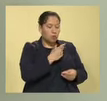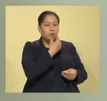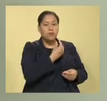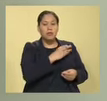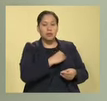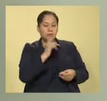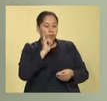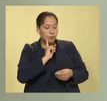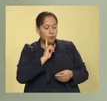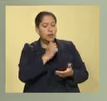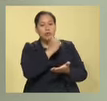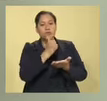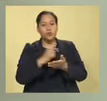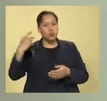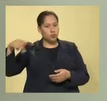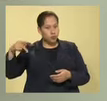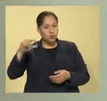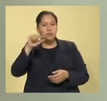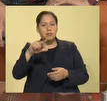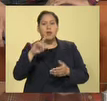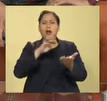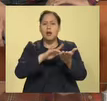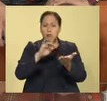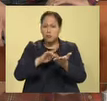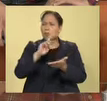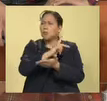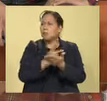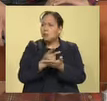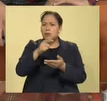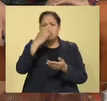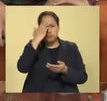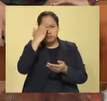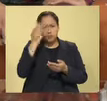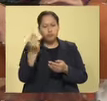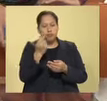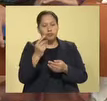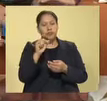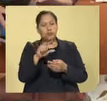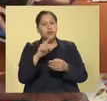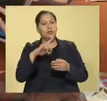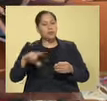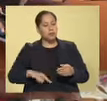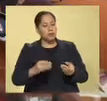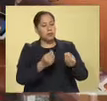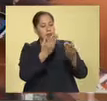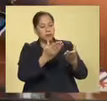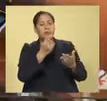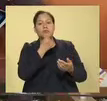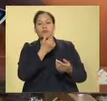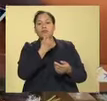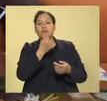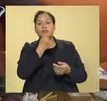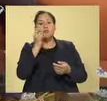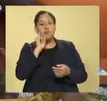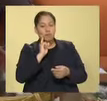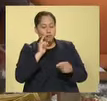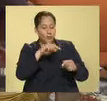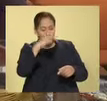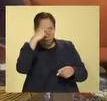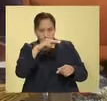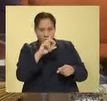Hijas de la Ciudad. Apóyense, chequen estos servicios que el gobierno presta y niños y niñas en